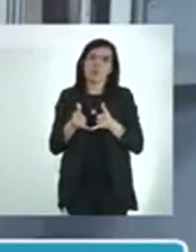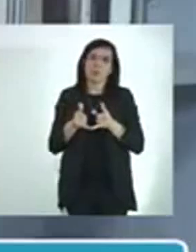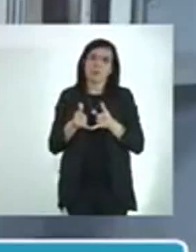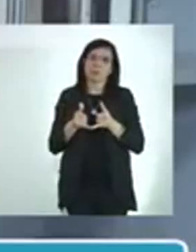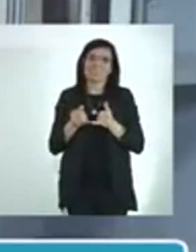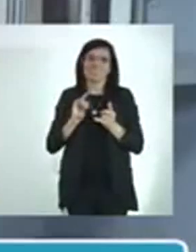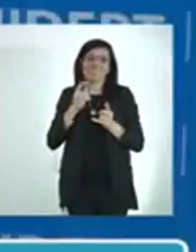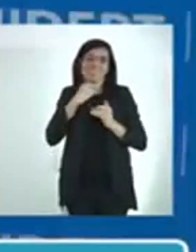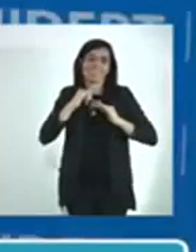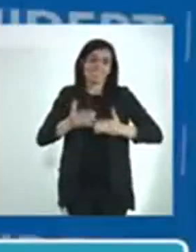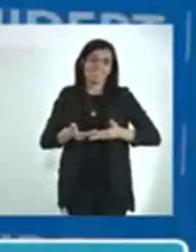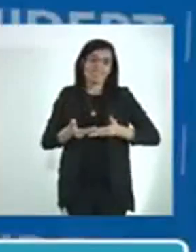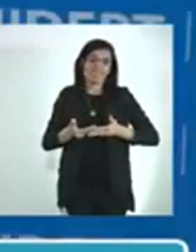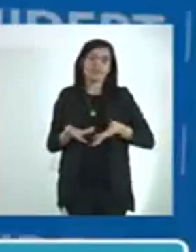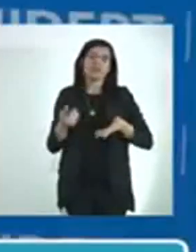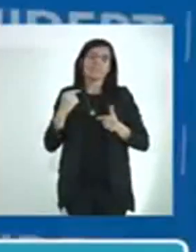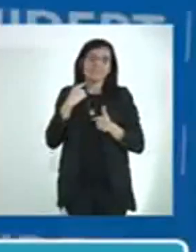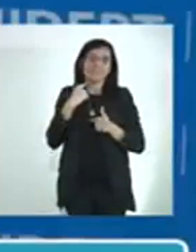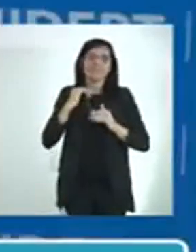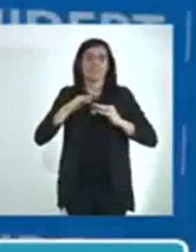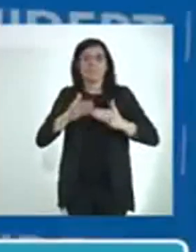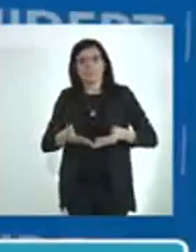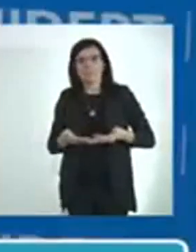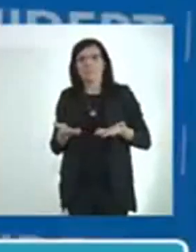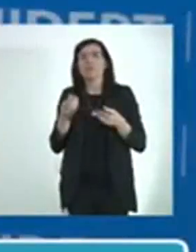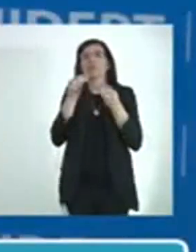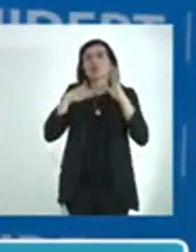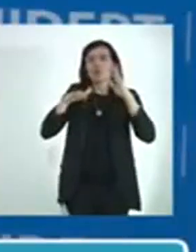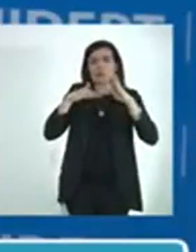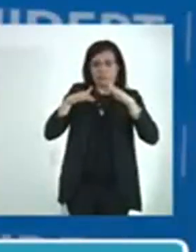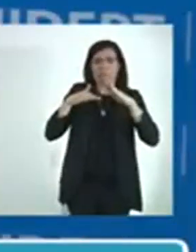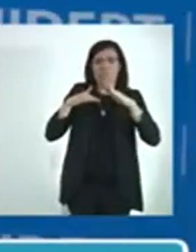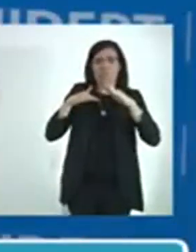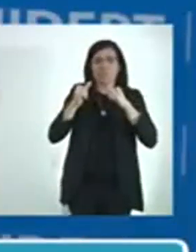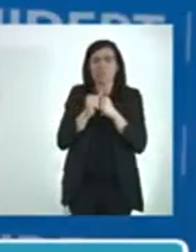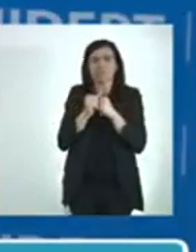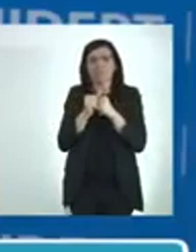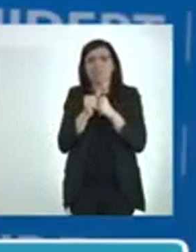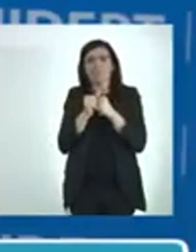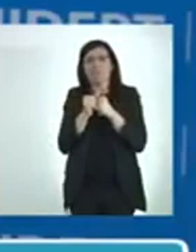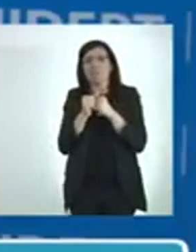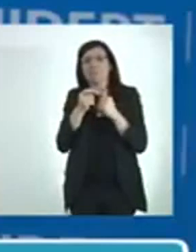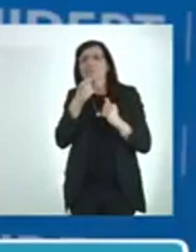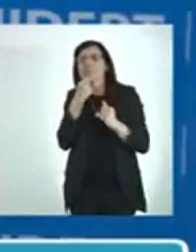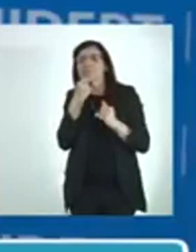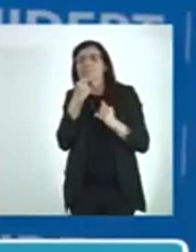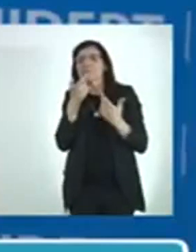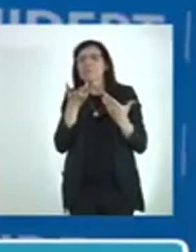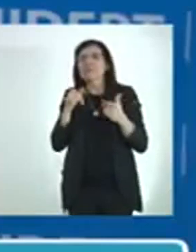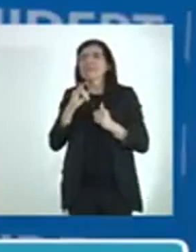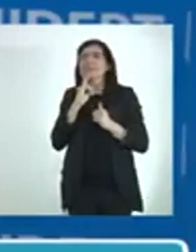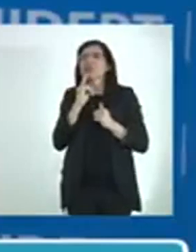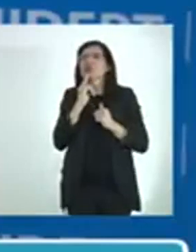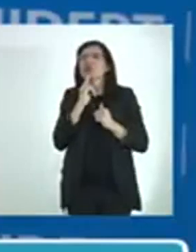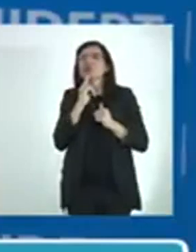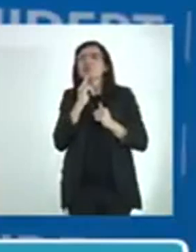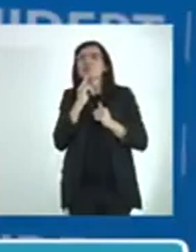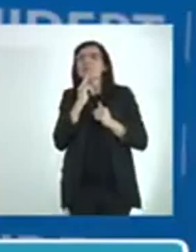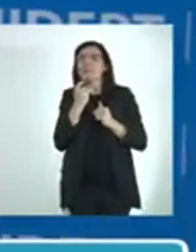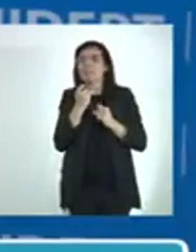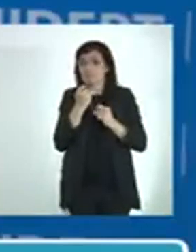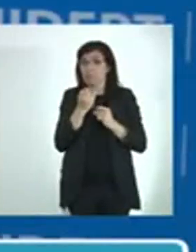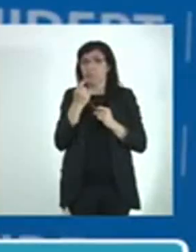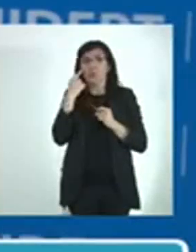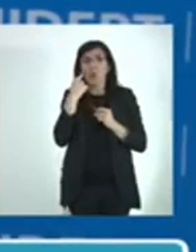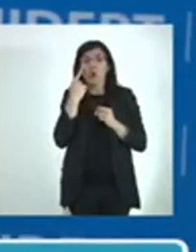parece para destacar también es que en este contexto de pandemia, aislamiento, también, por ejemplo, Tucumán tiene la plataforma Conectate,